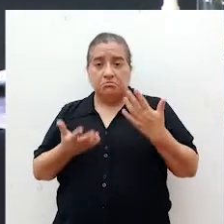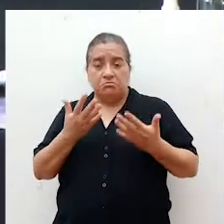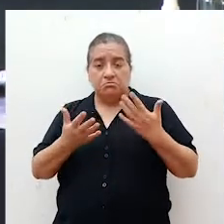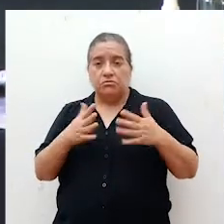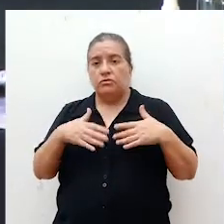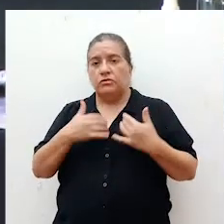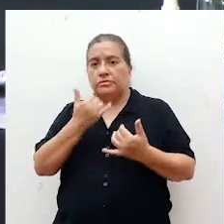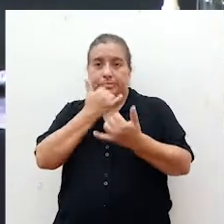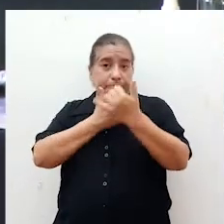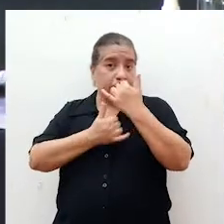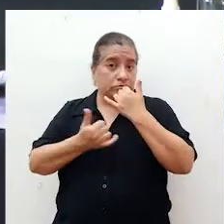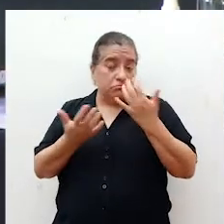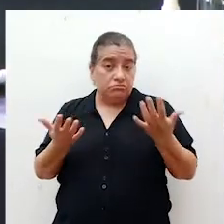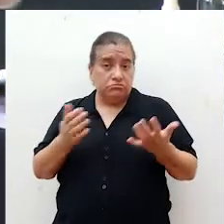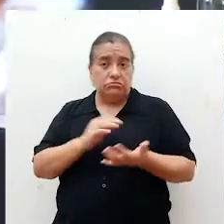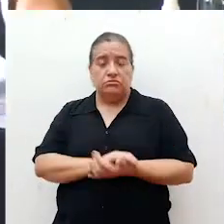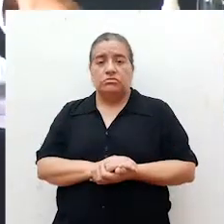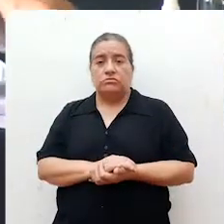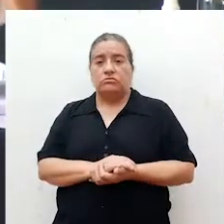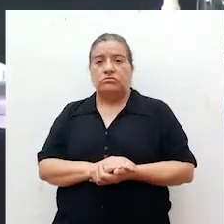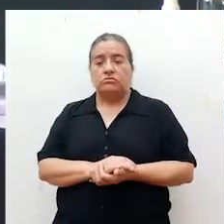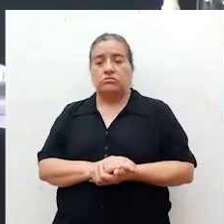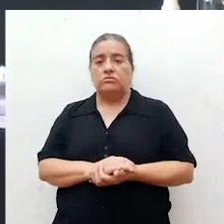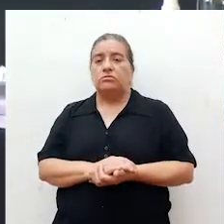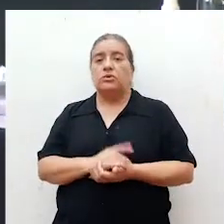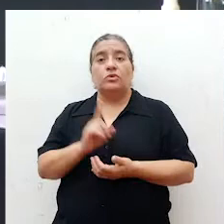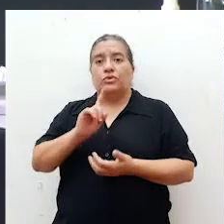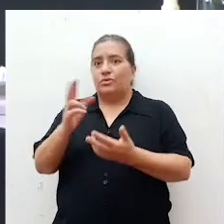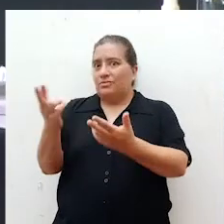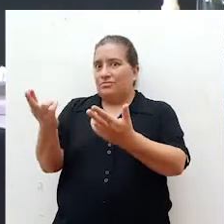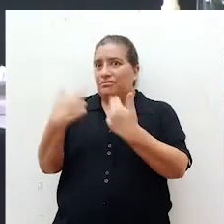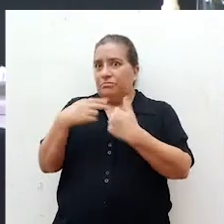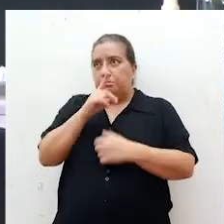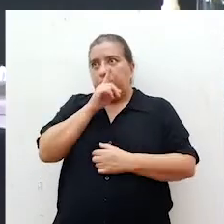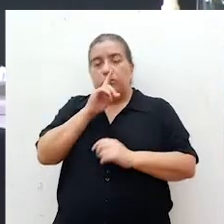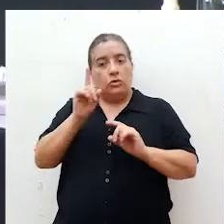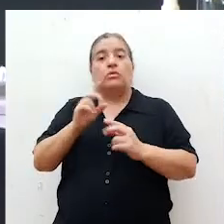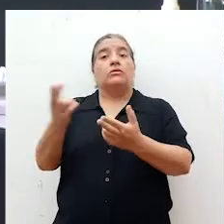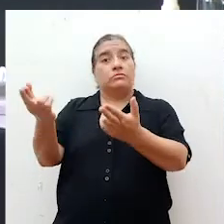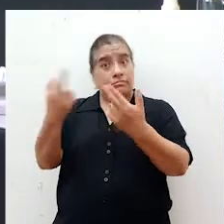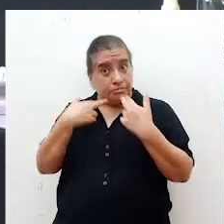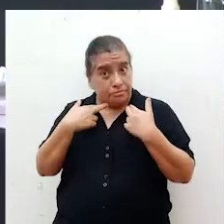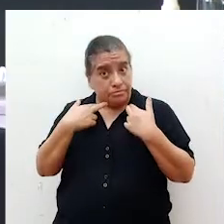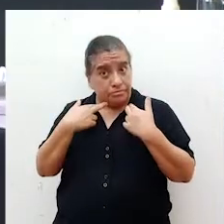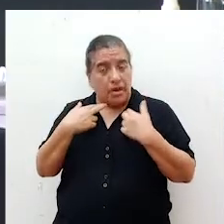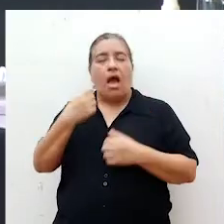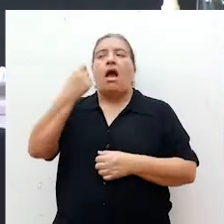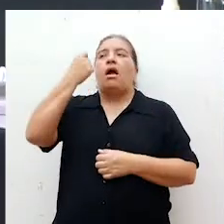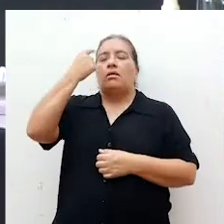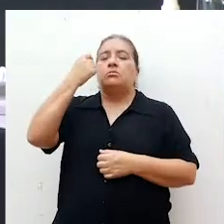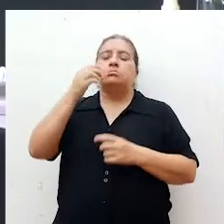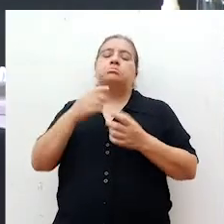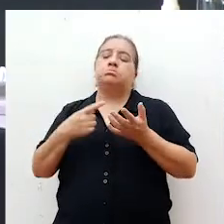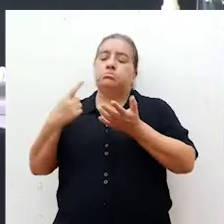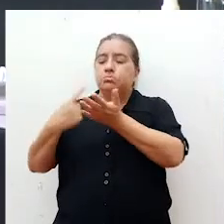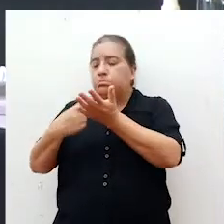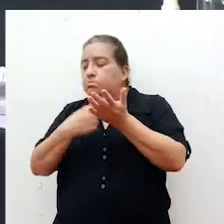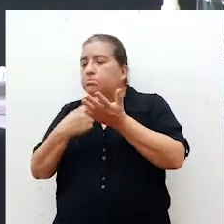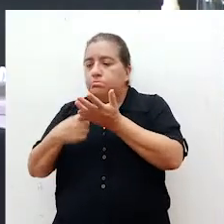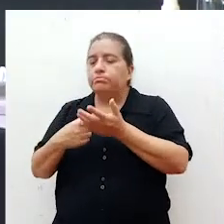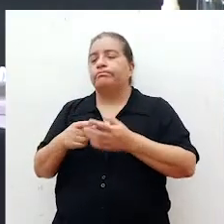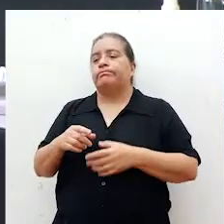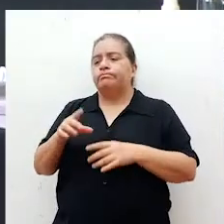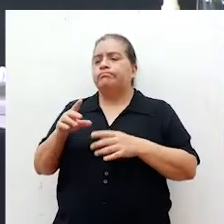la posibilidad de que alguna recomendación probablemente pueda estar equivocada, pero no pueden dejar de respondernos. Si